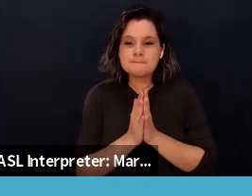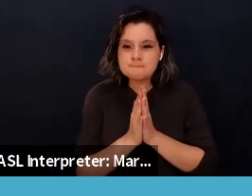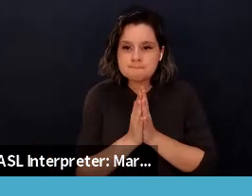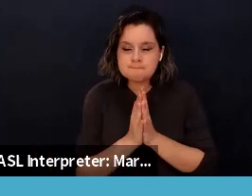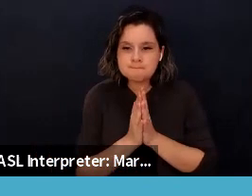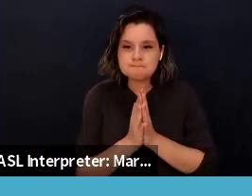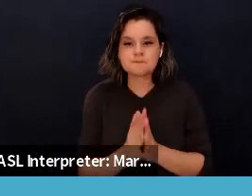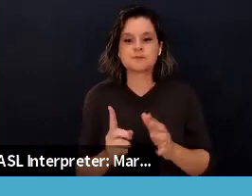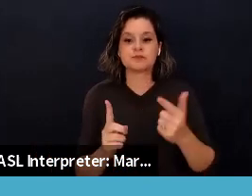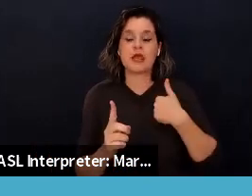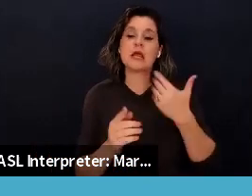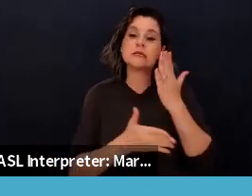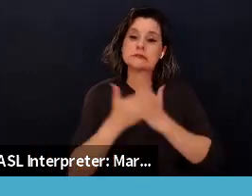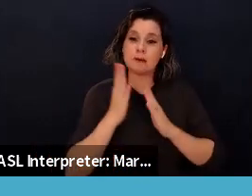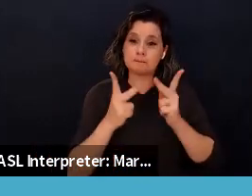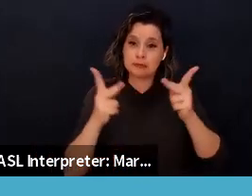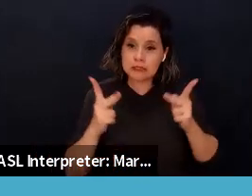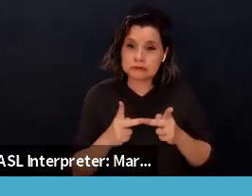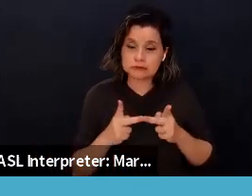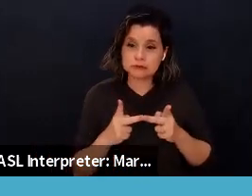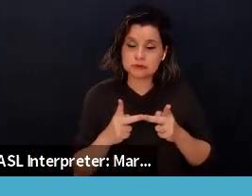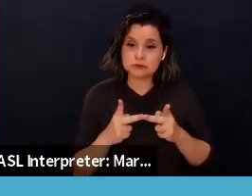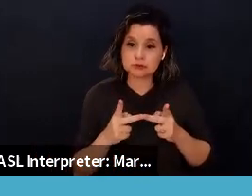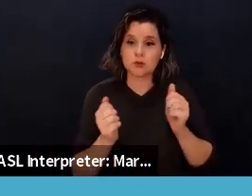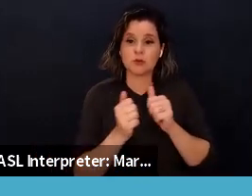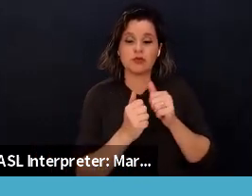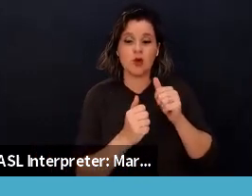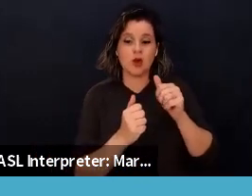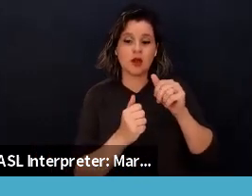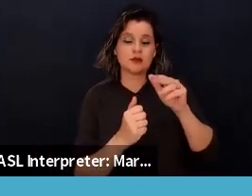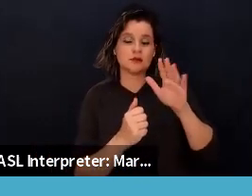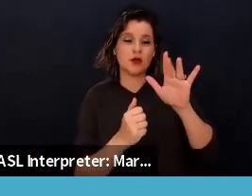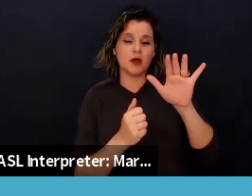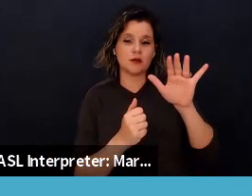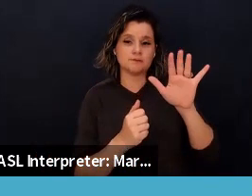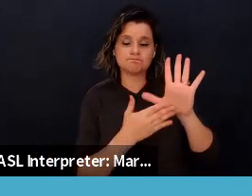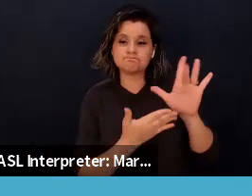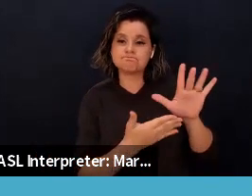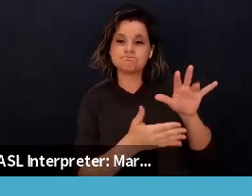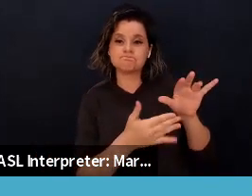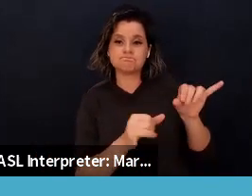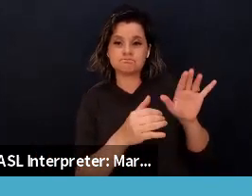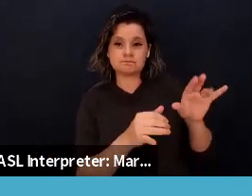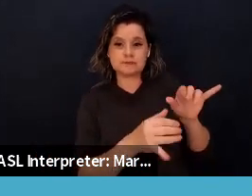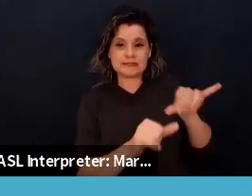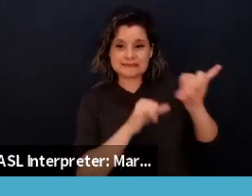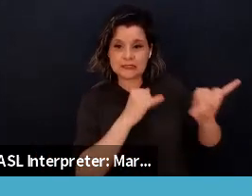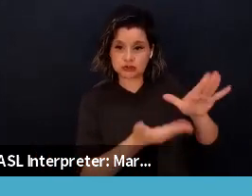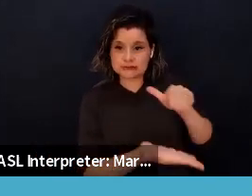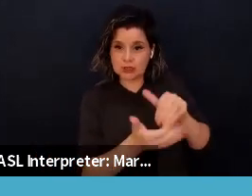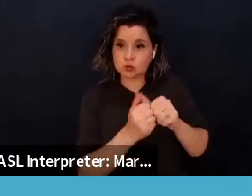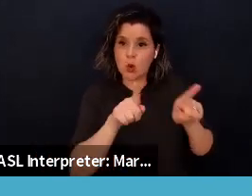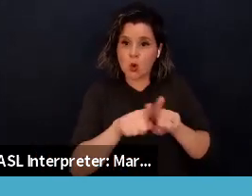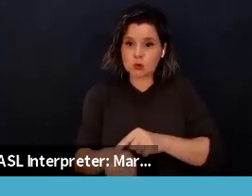En algunos lugares, los centros de detención de inmigración también son cárceles privadas y